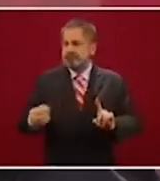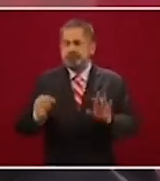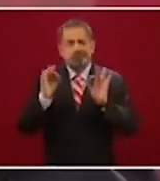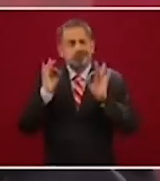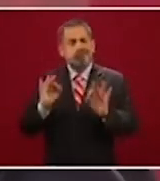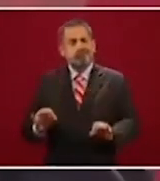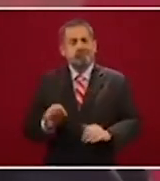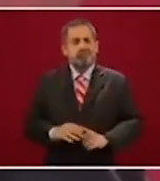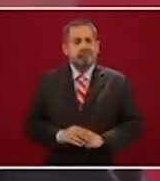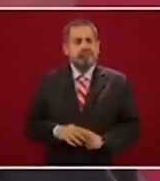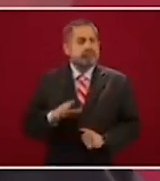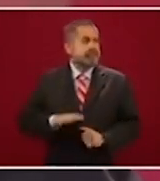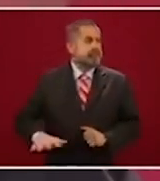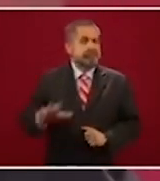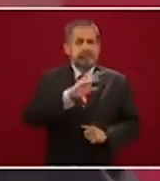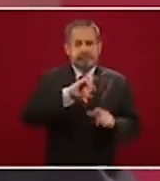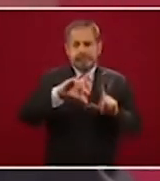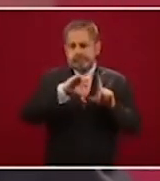en el país